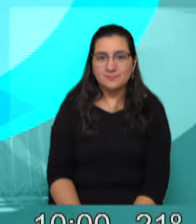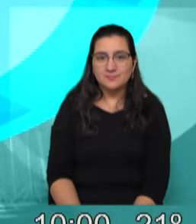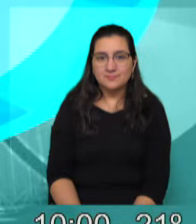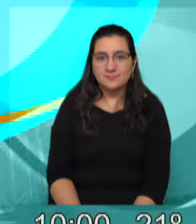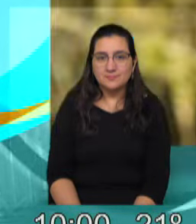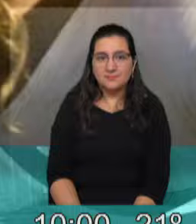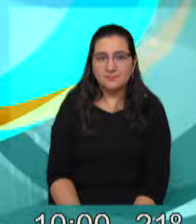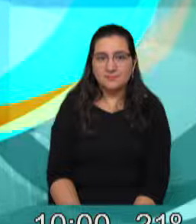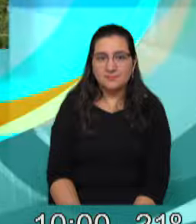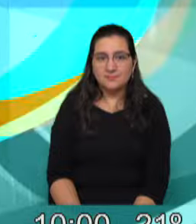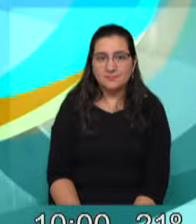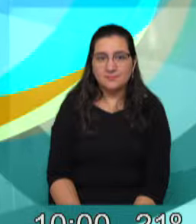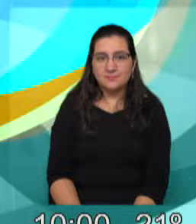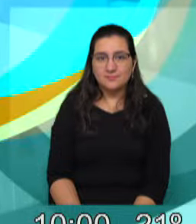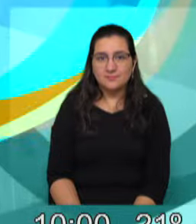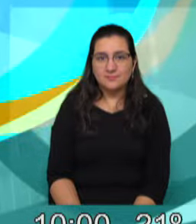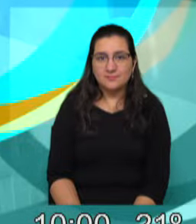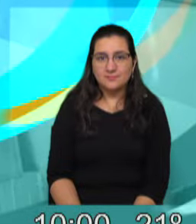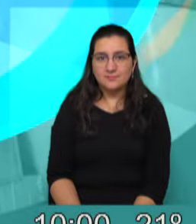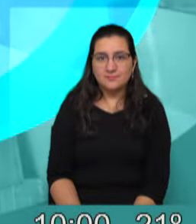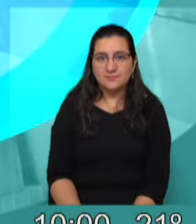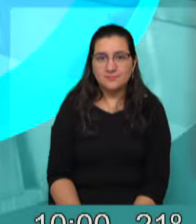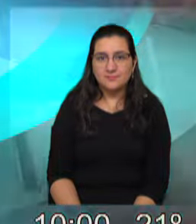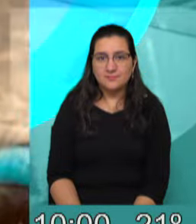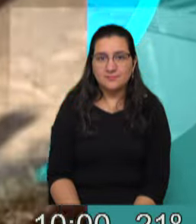de mi río que corta